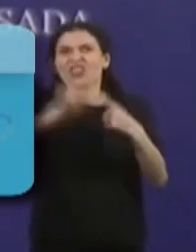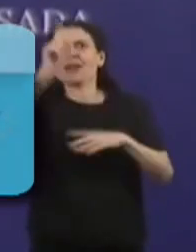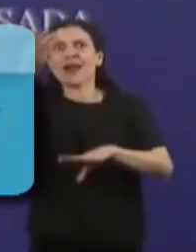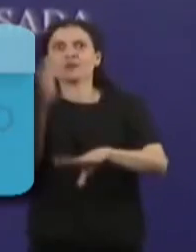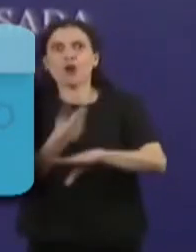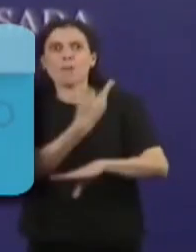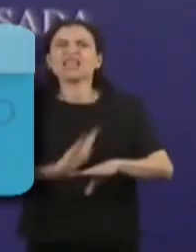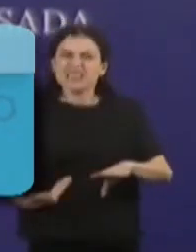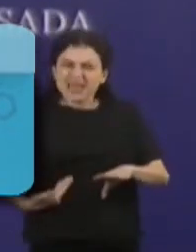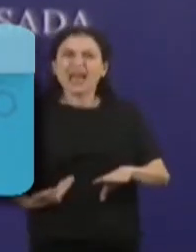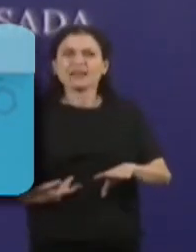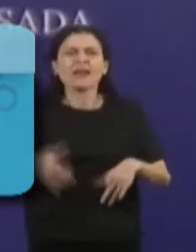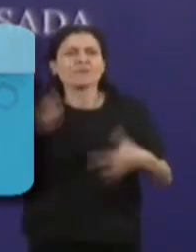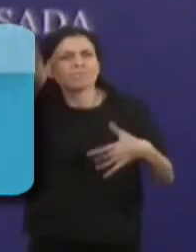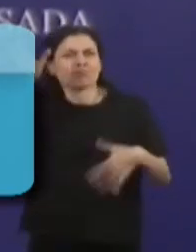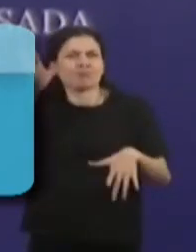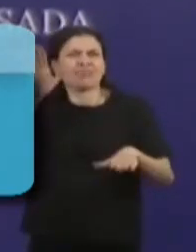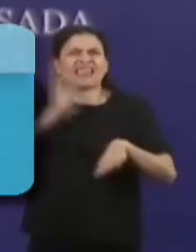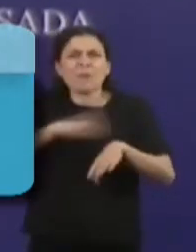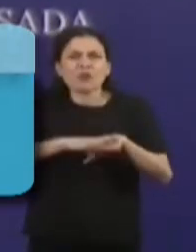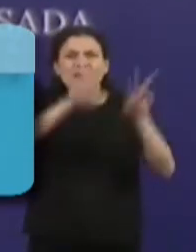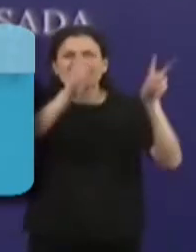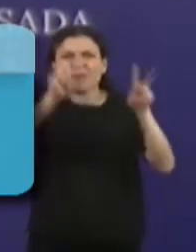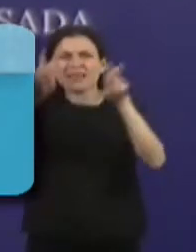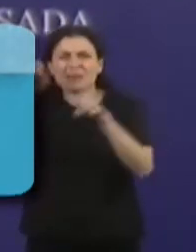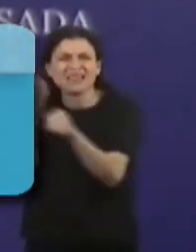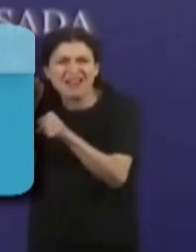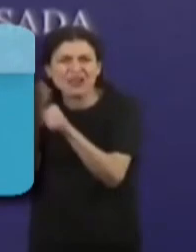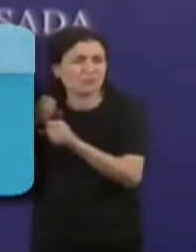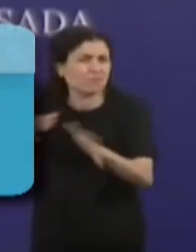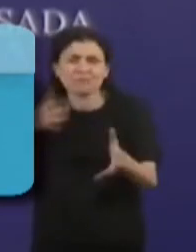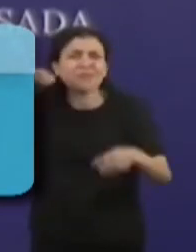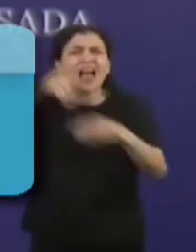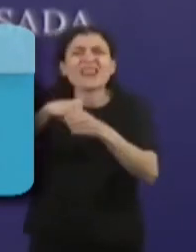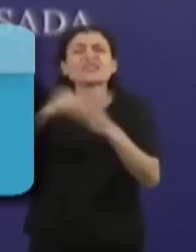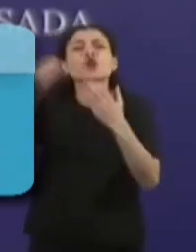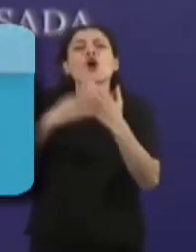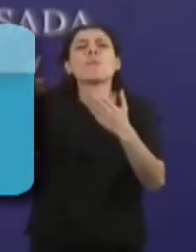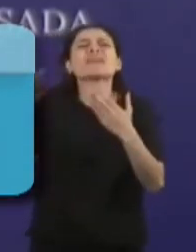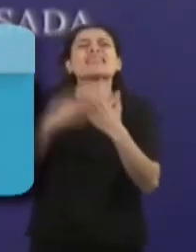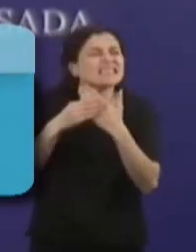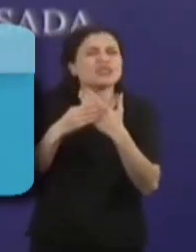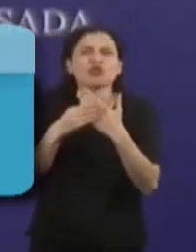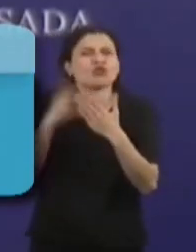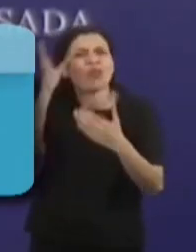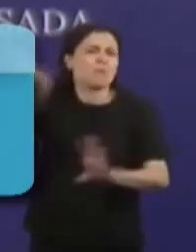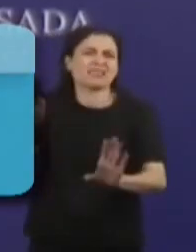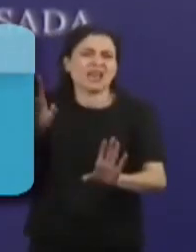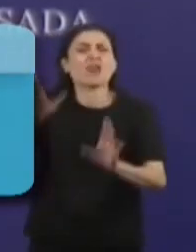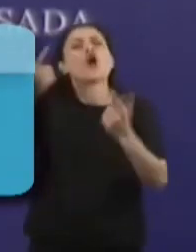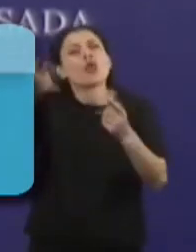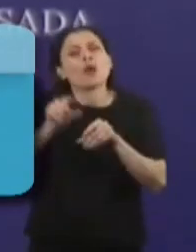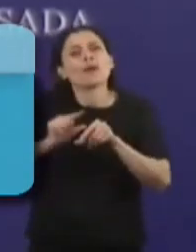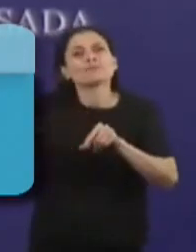se concentraron demasiadas tareas en la jefatura de gabinete que yo creo que deberían distribuirse en los distintos ministerios. Es que